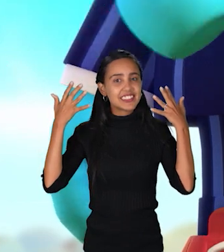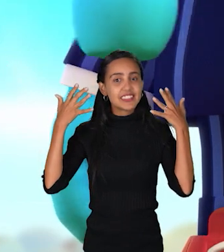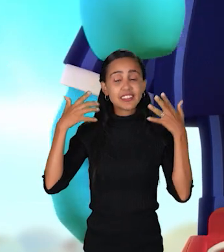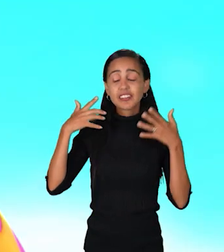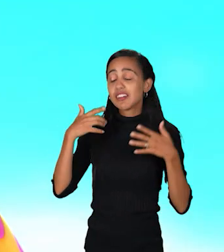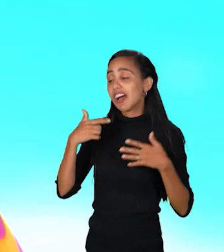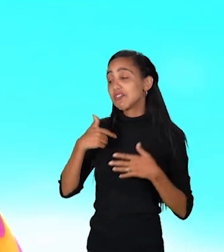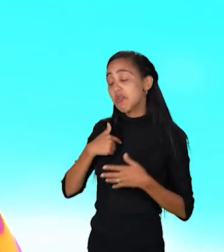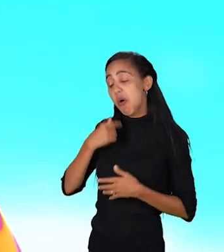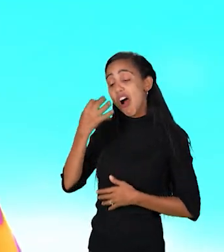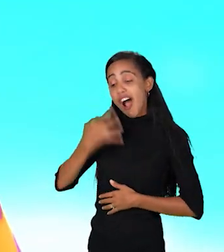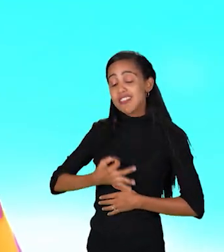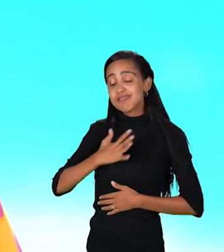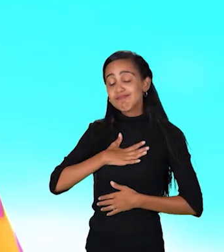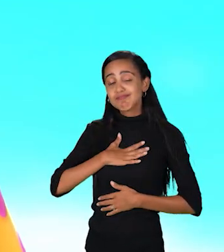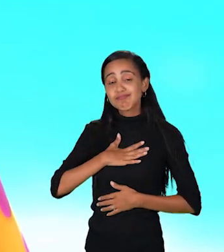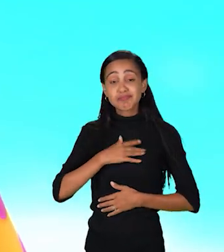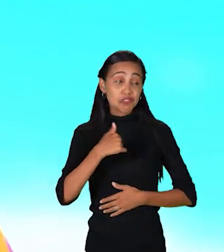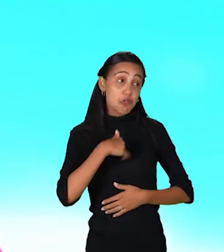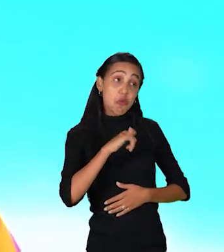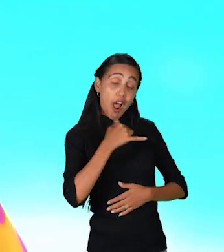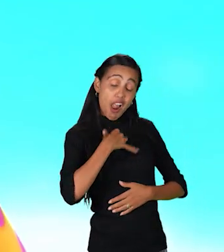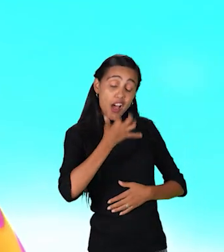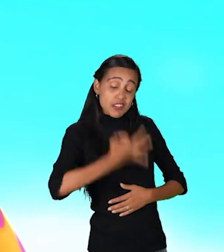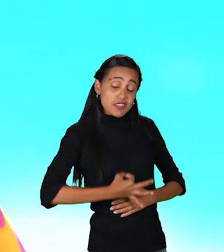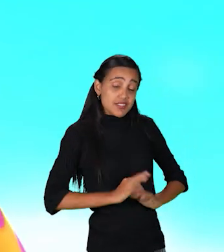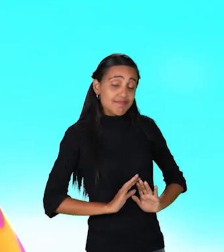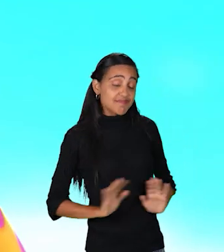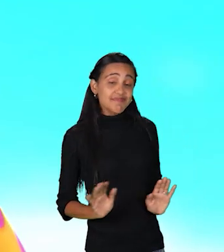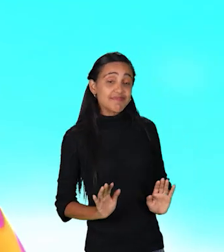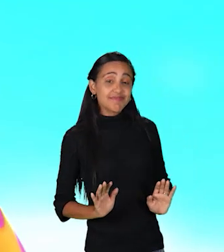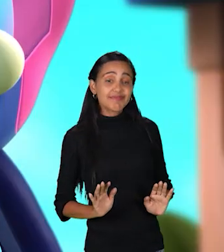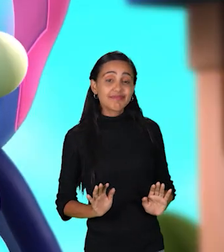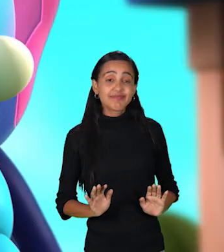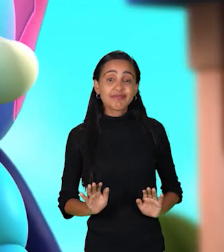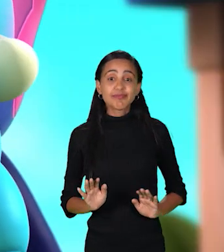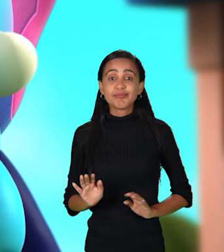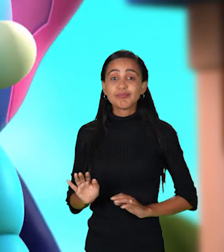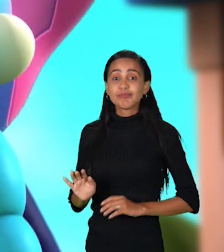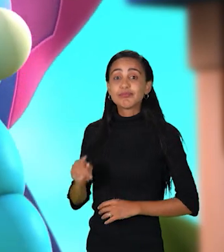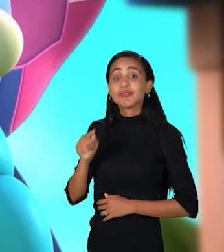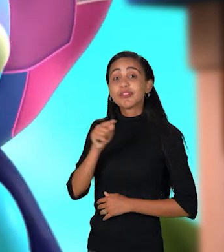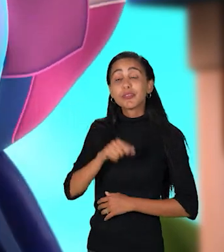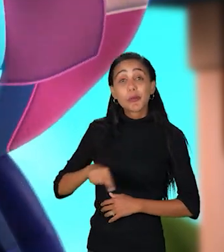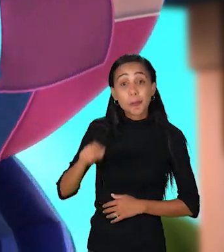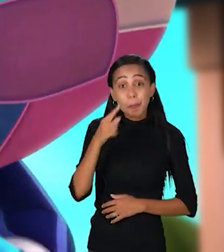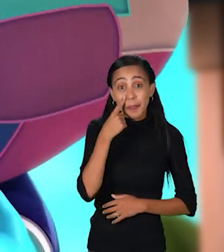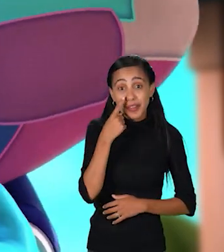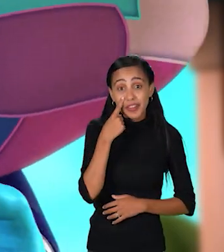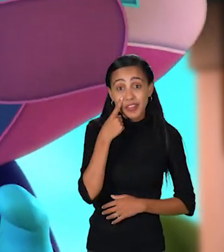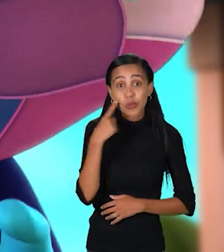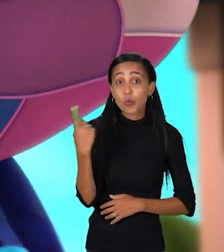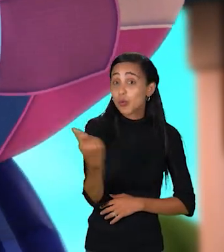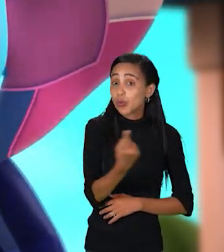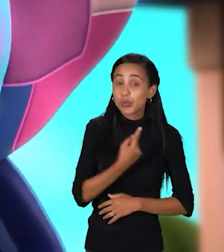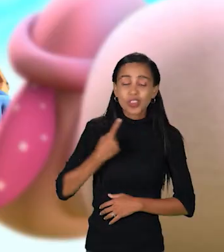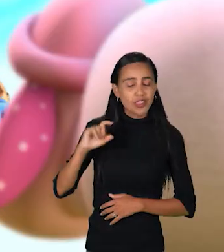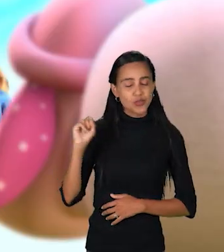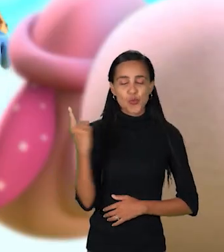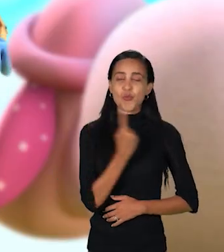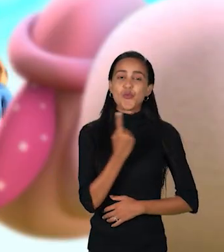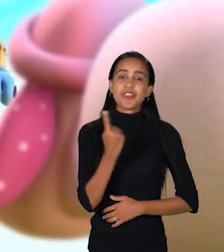como soy. Y yo soy como soy. Chicos, yo y Unique sois